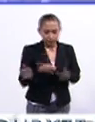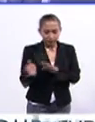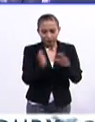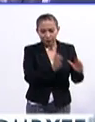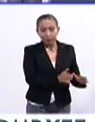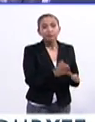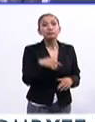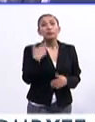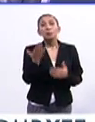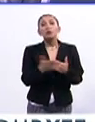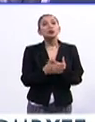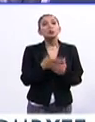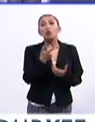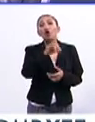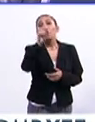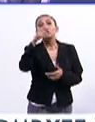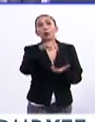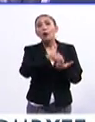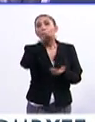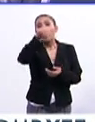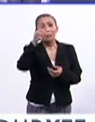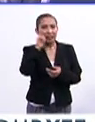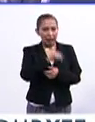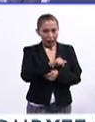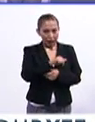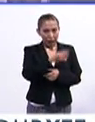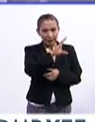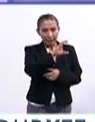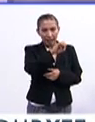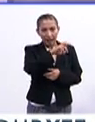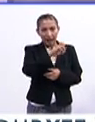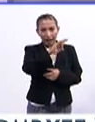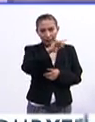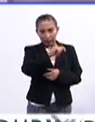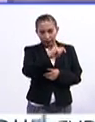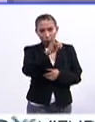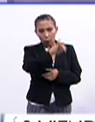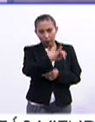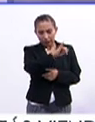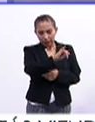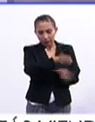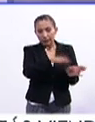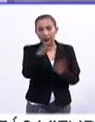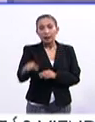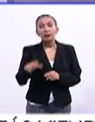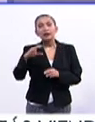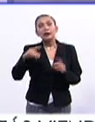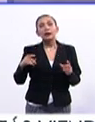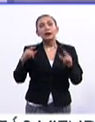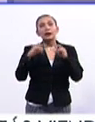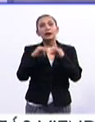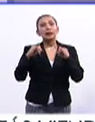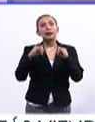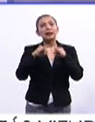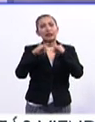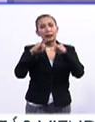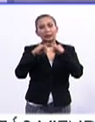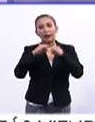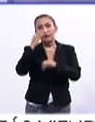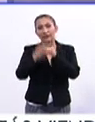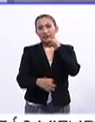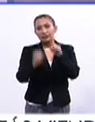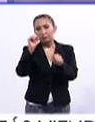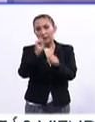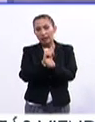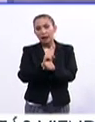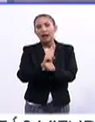y luego se van esta mañana y la capilla de nos damos el fin de semana tura